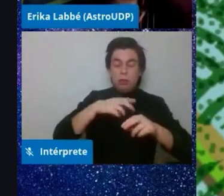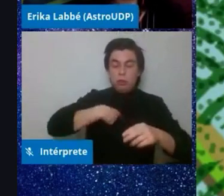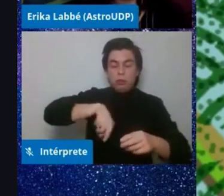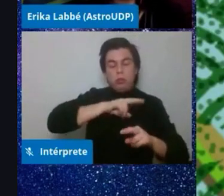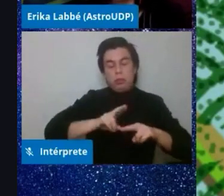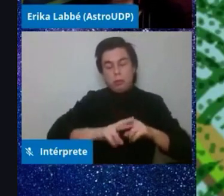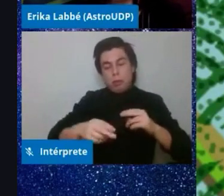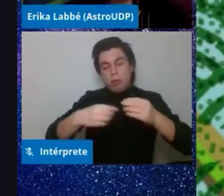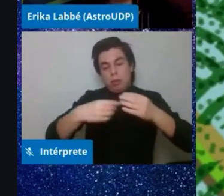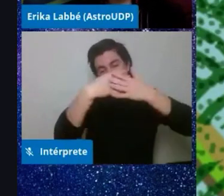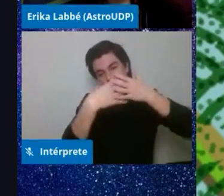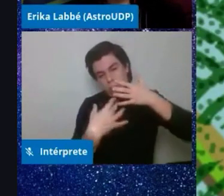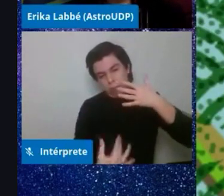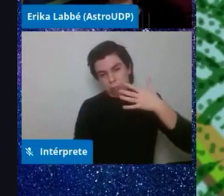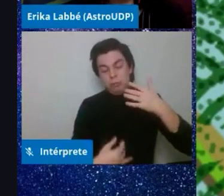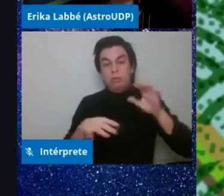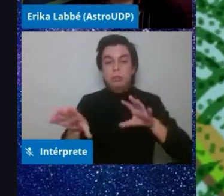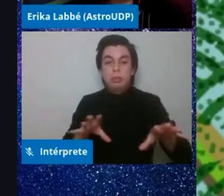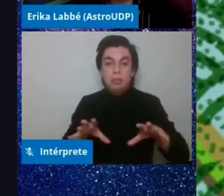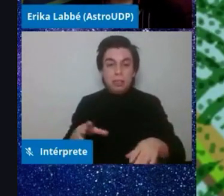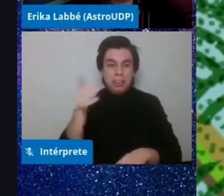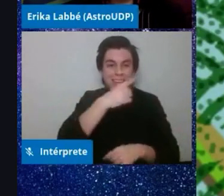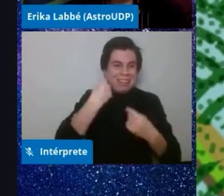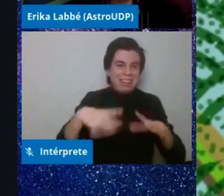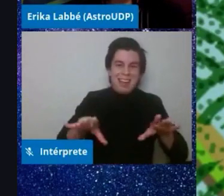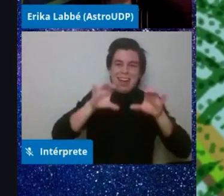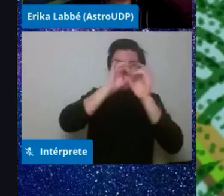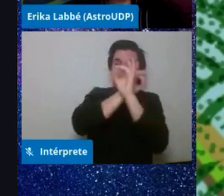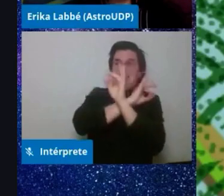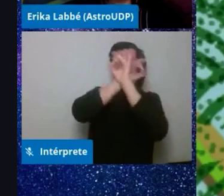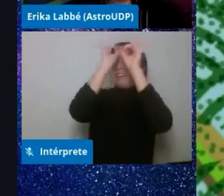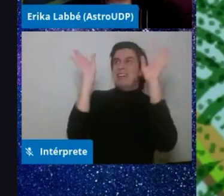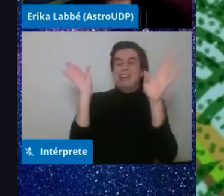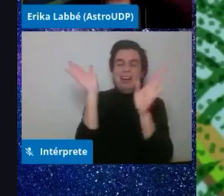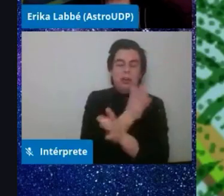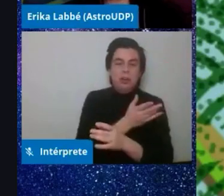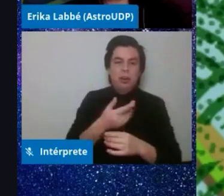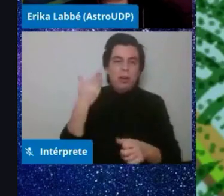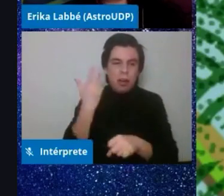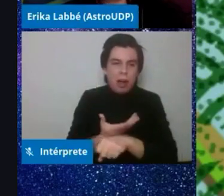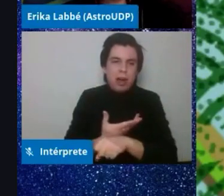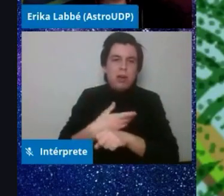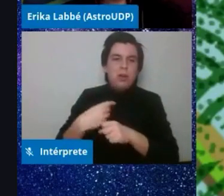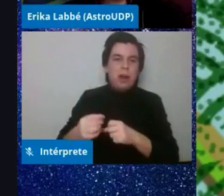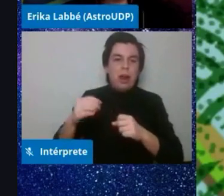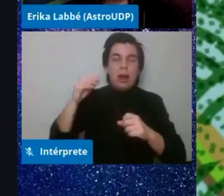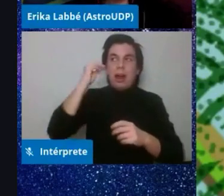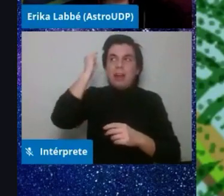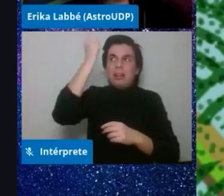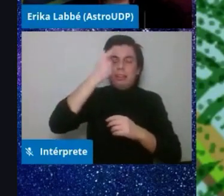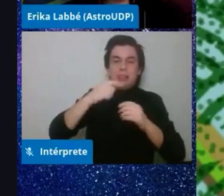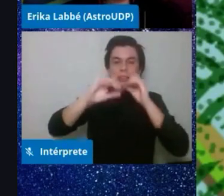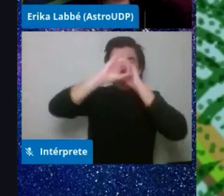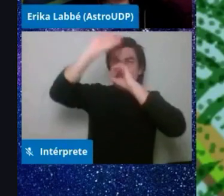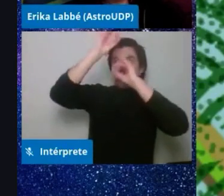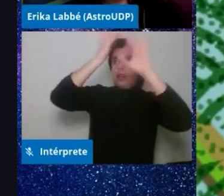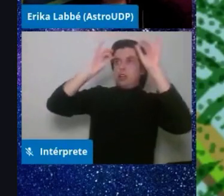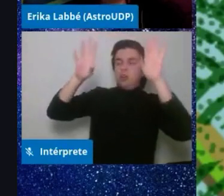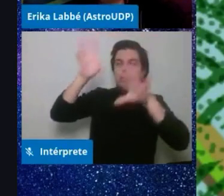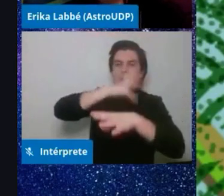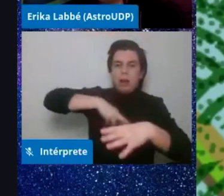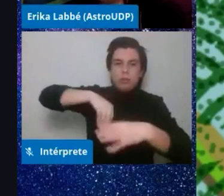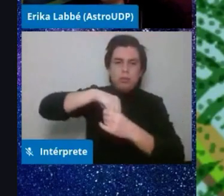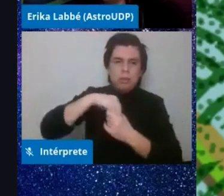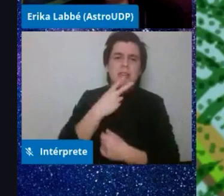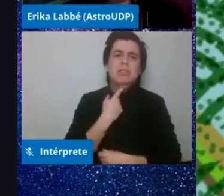hecho, ha quedado sumamente claro que esta idea de la astronomía inclusiva es muy interesante para todas las